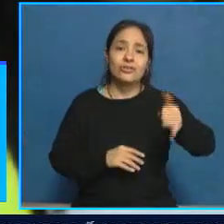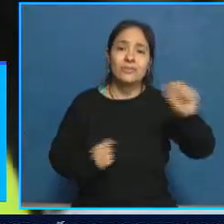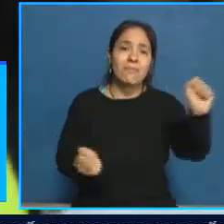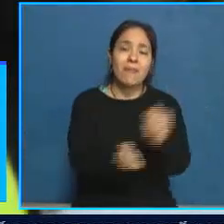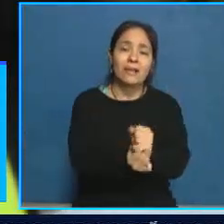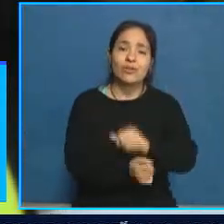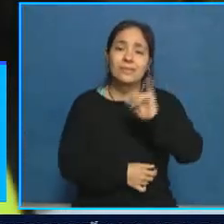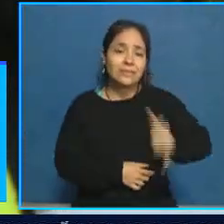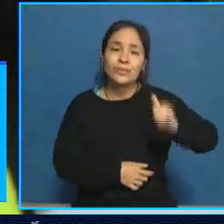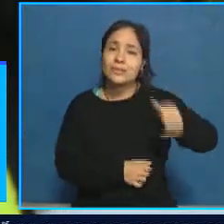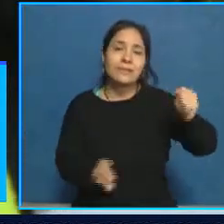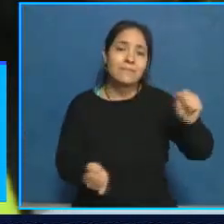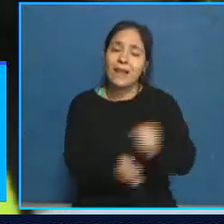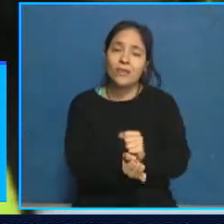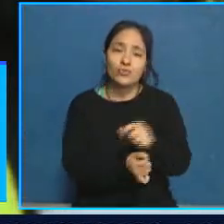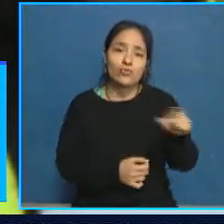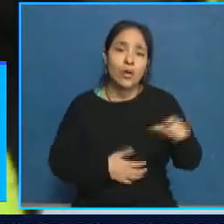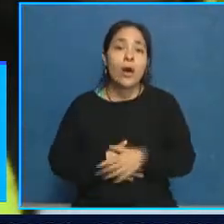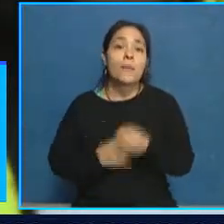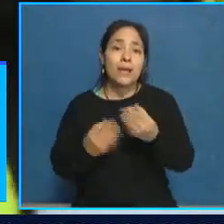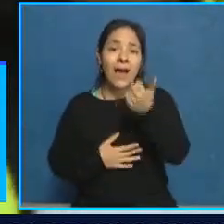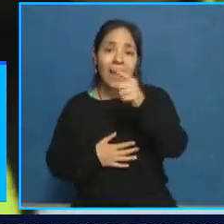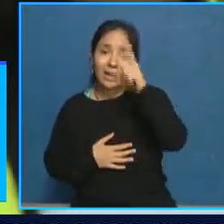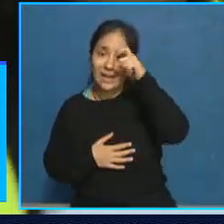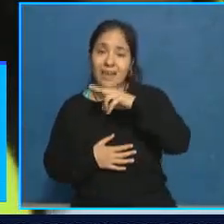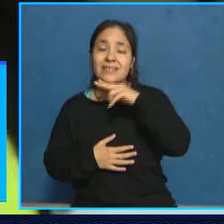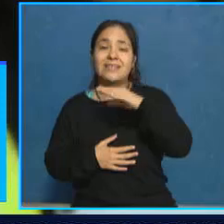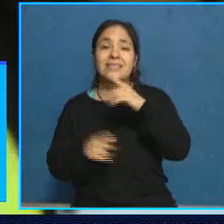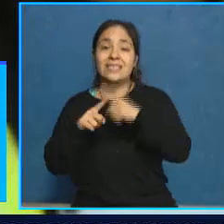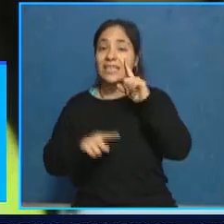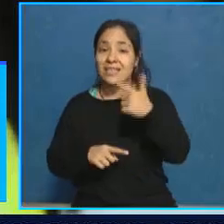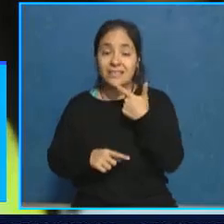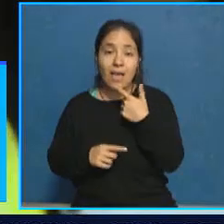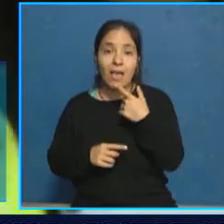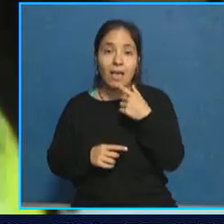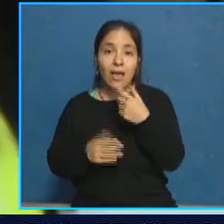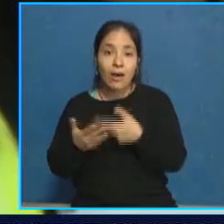Tiene que estar preso porque Alexis no resucitó cuando él salió.